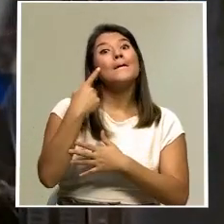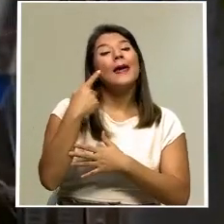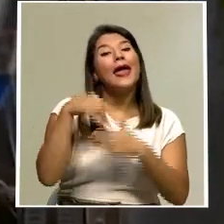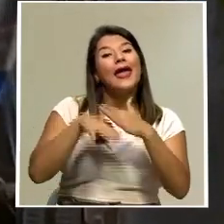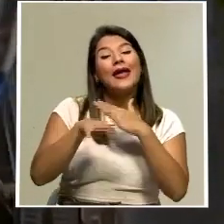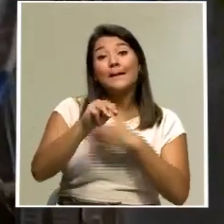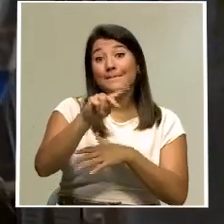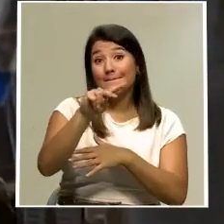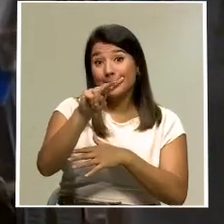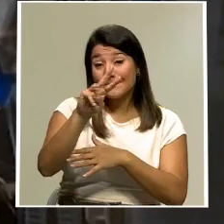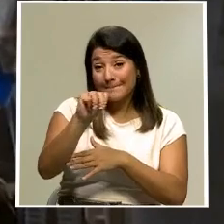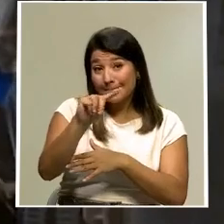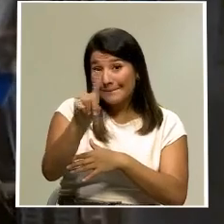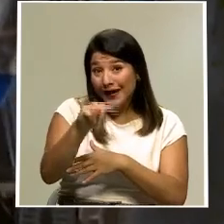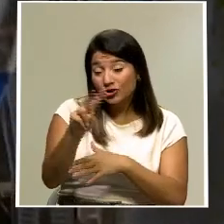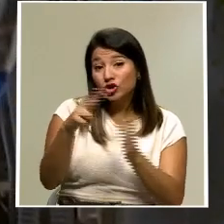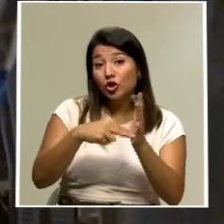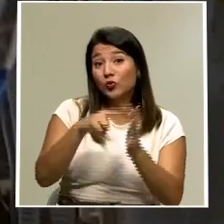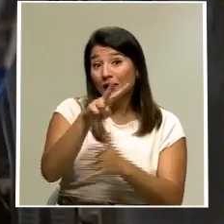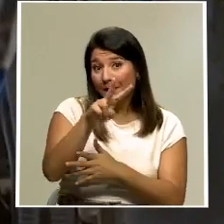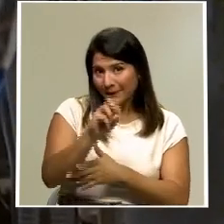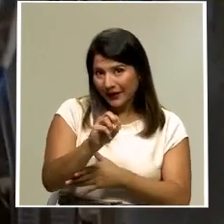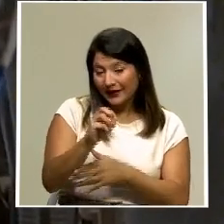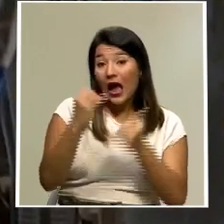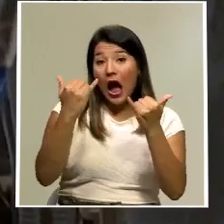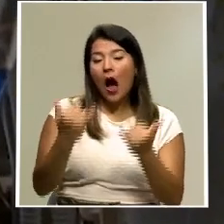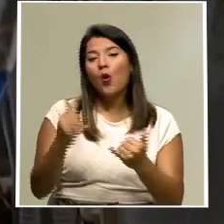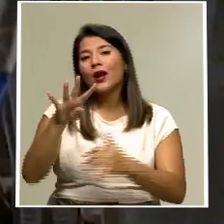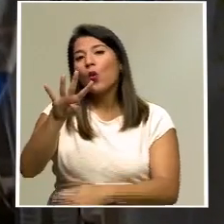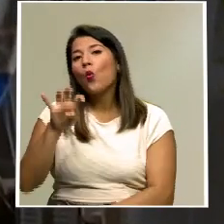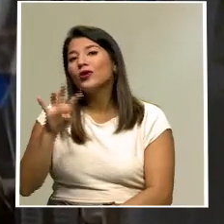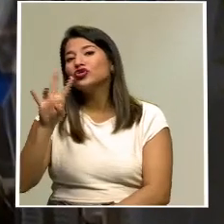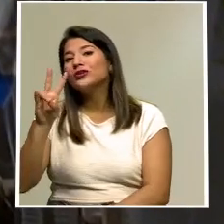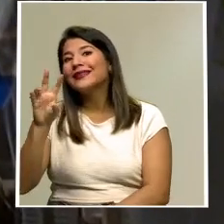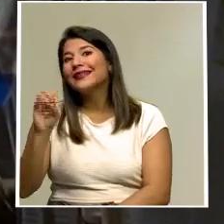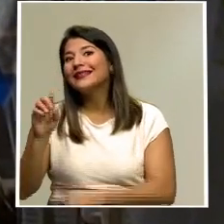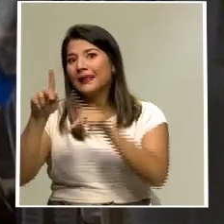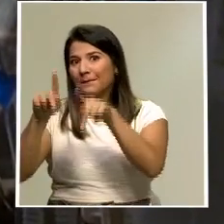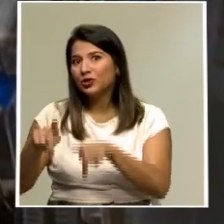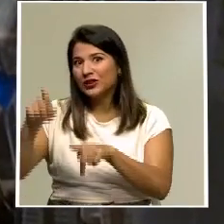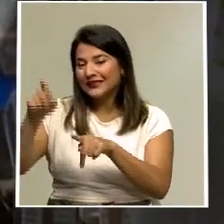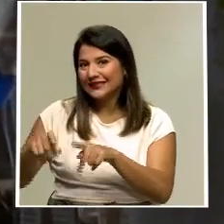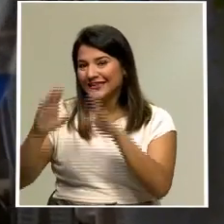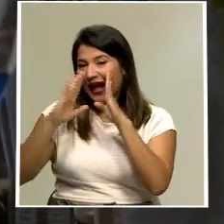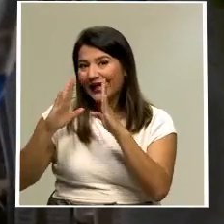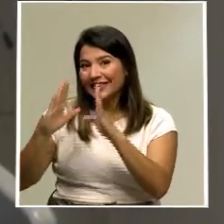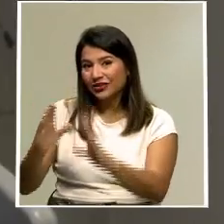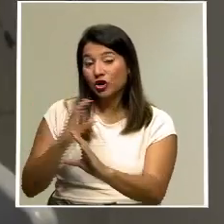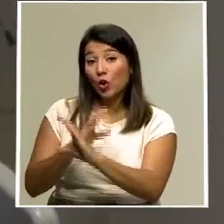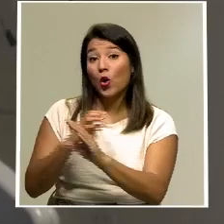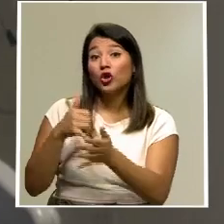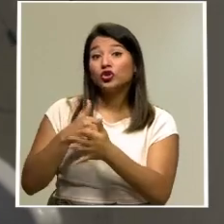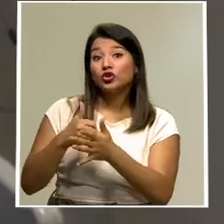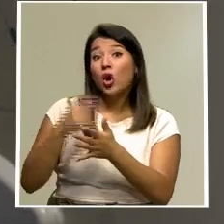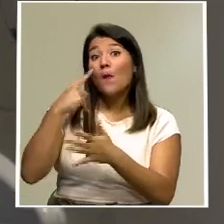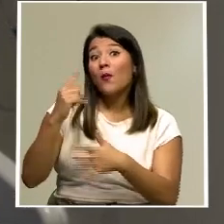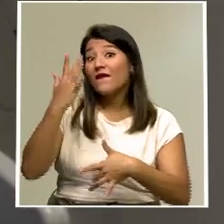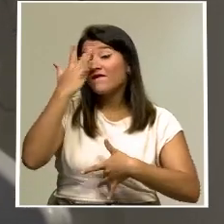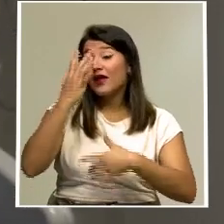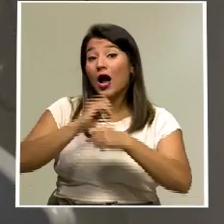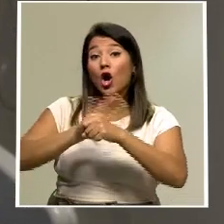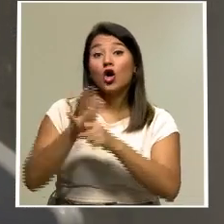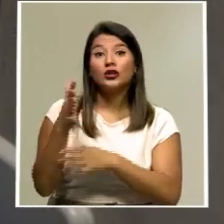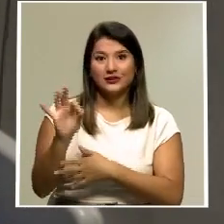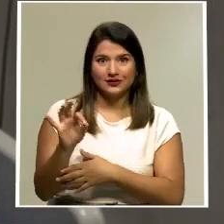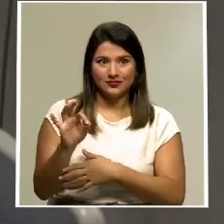2020 a tener al día de hoy 470 personas que requieren cuidados intensivos por estar infectadas por el virus. Debido a